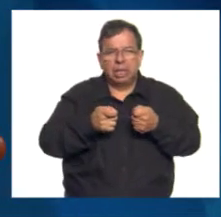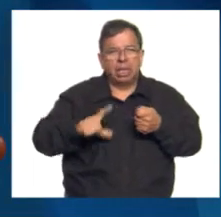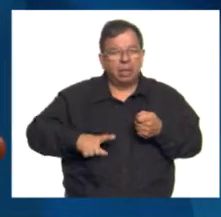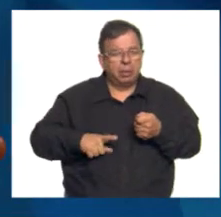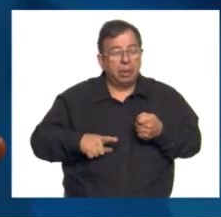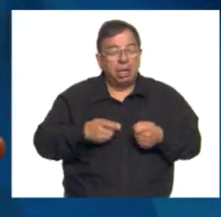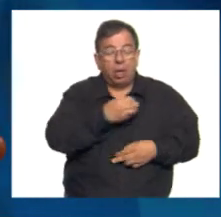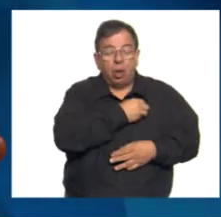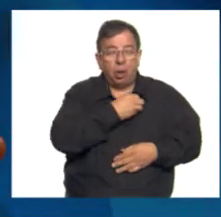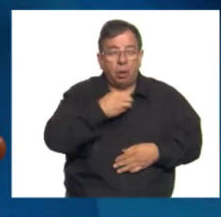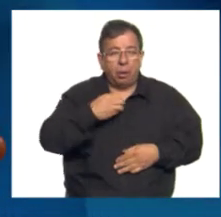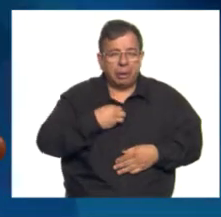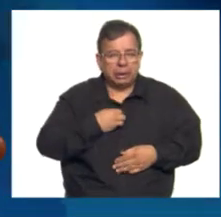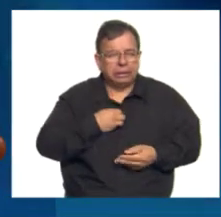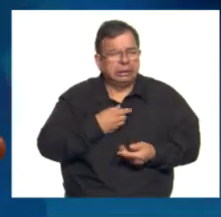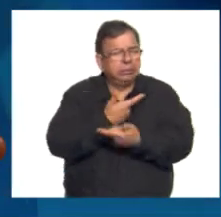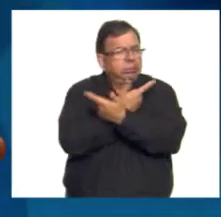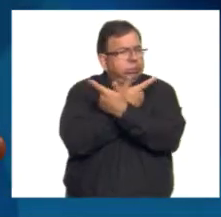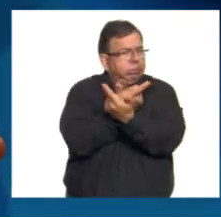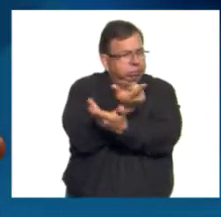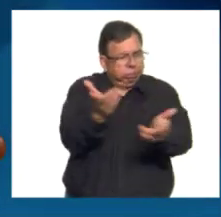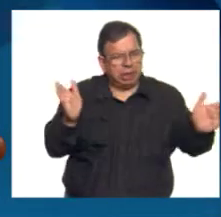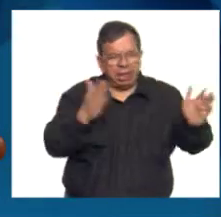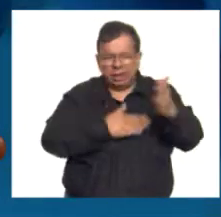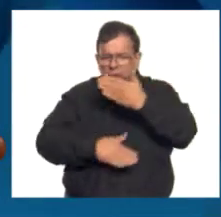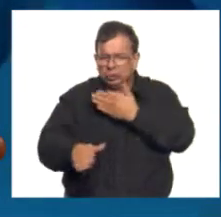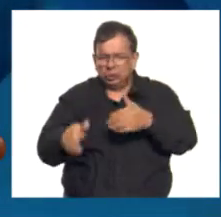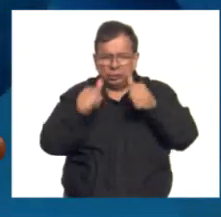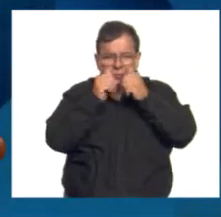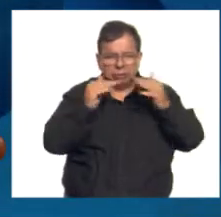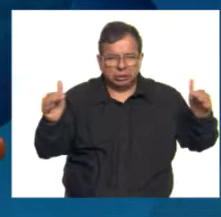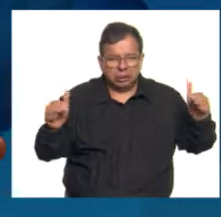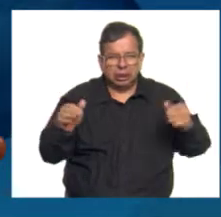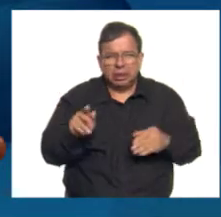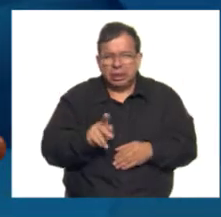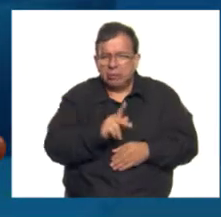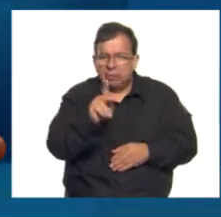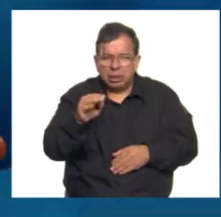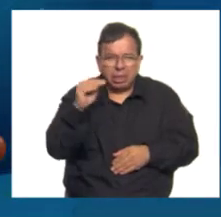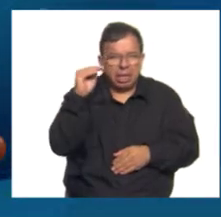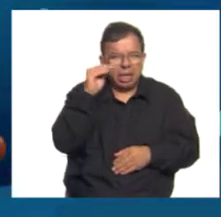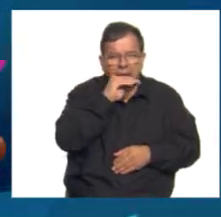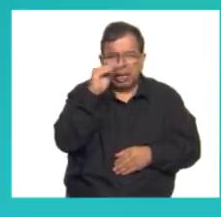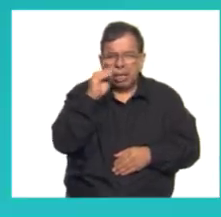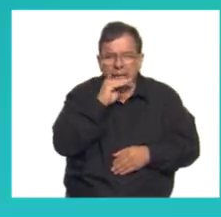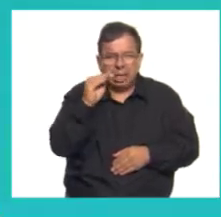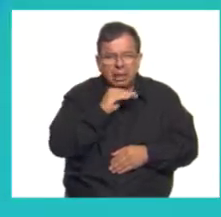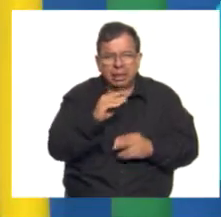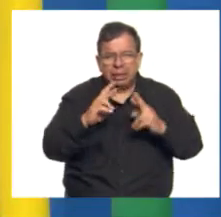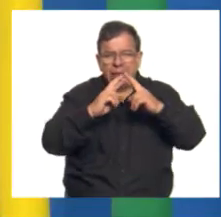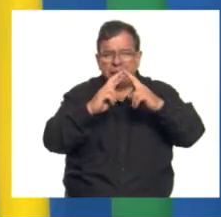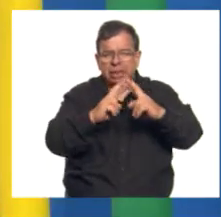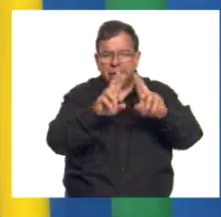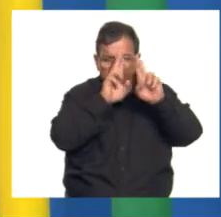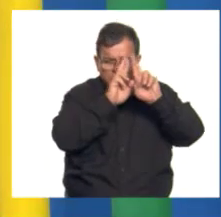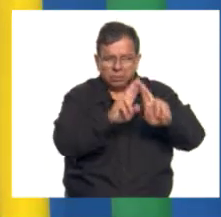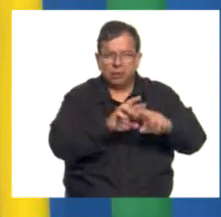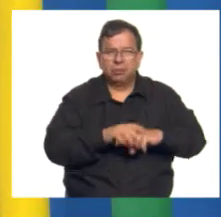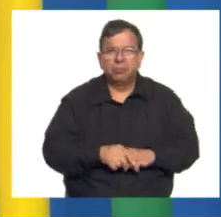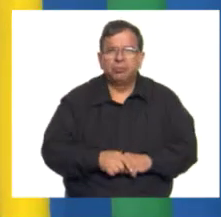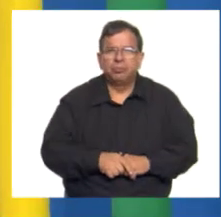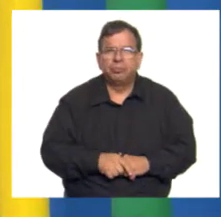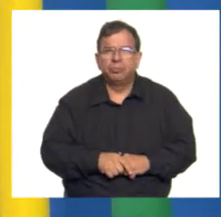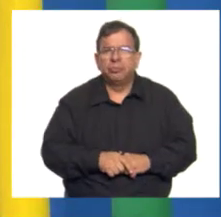de obligatoria, será universal, inclusiva, pública, gratuita y laica. Oh, con